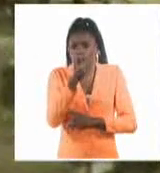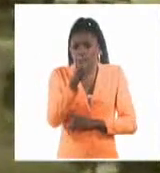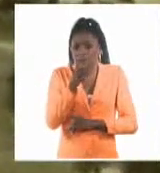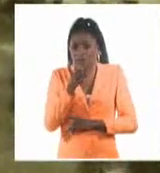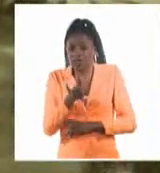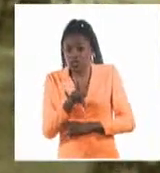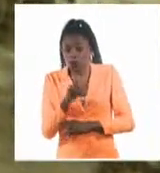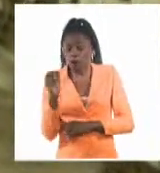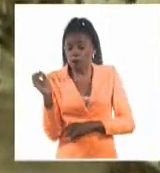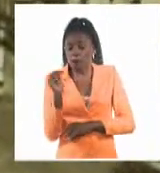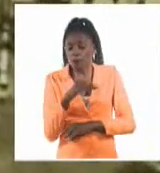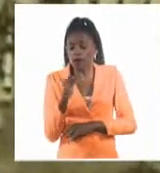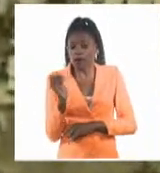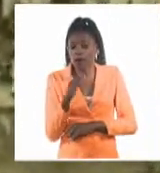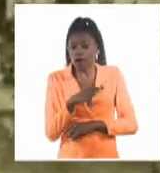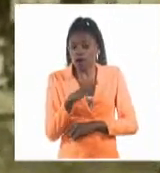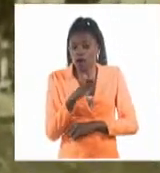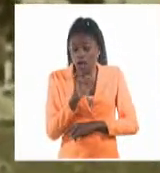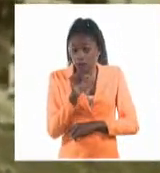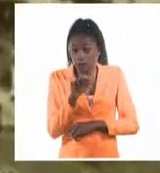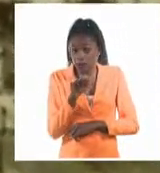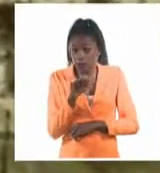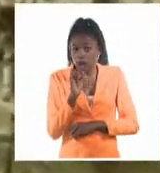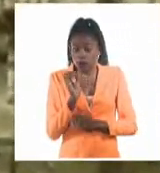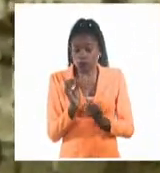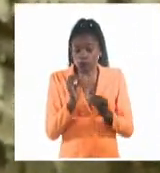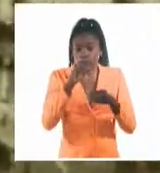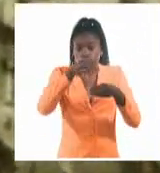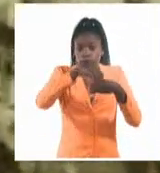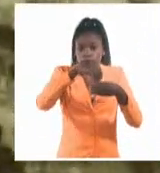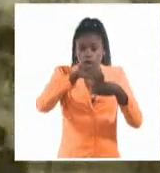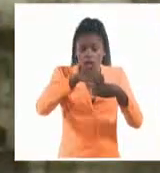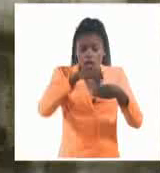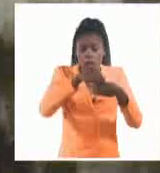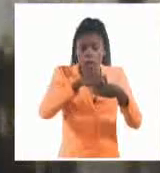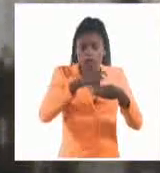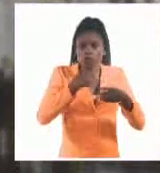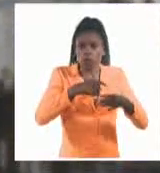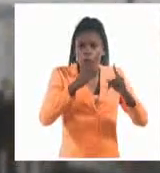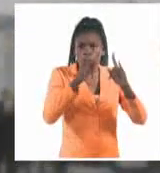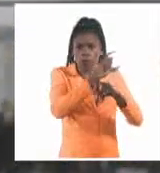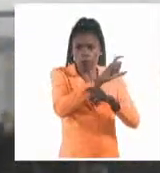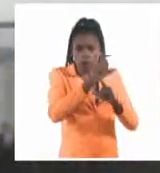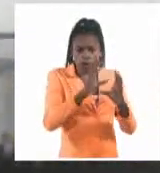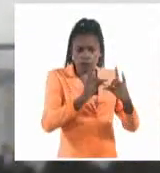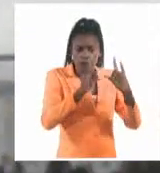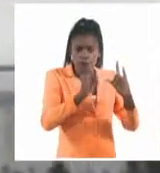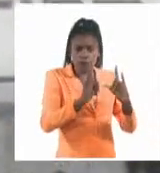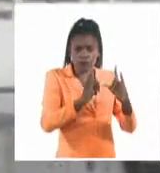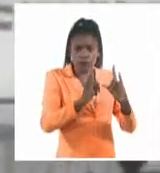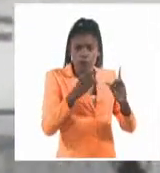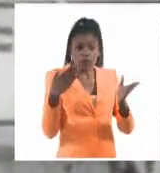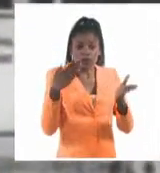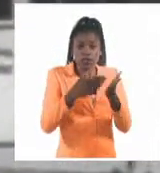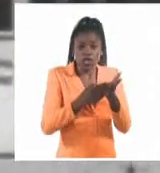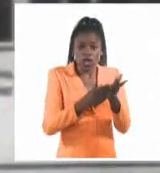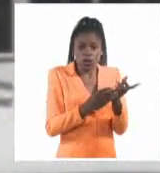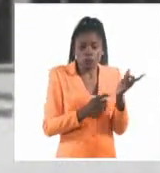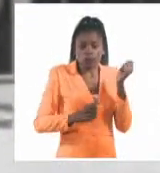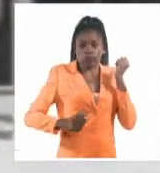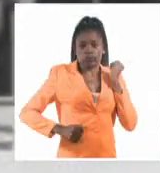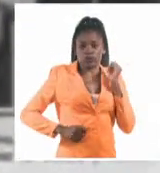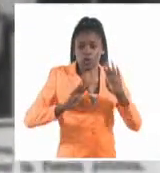Parque de la Fraternidad, donde serían colocadas en un monumento funerario. Pero hasta allí llegarían los soldados y destrozarían